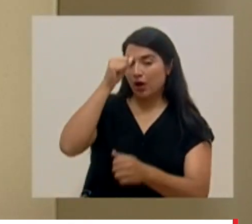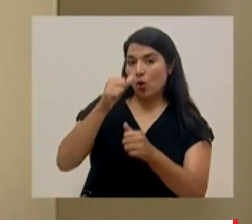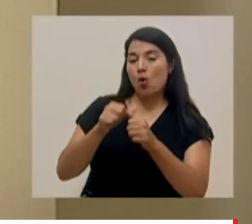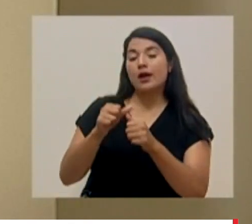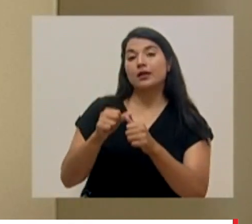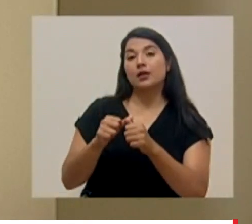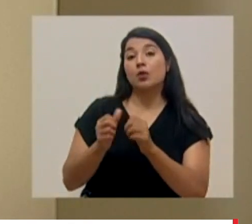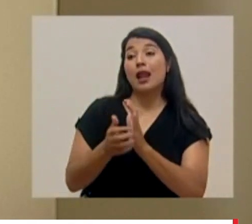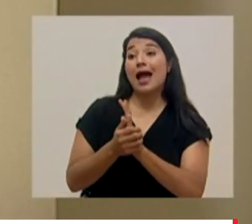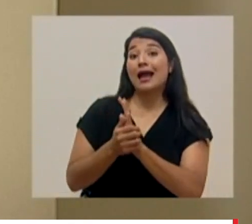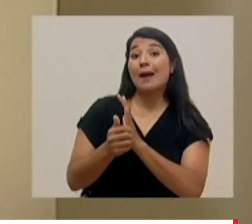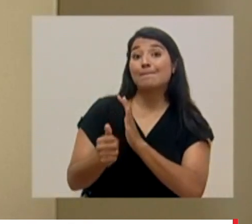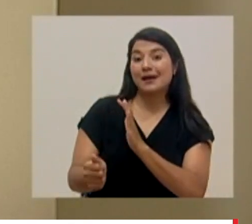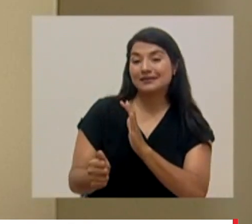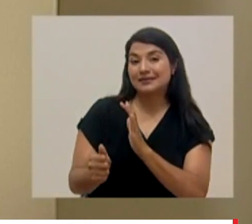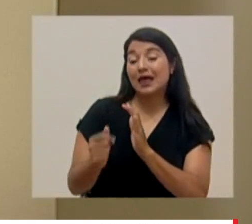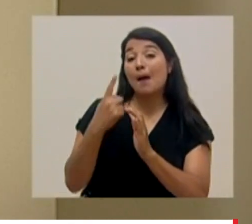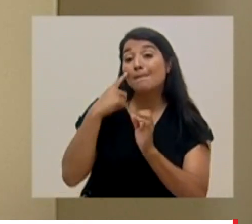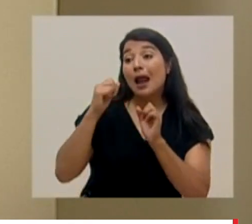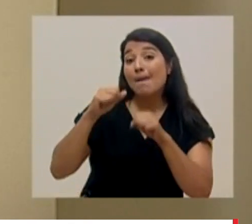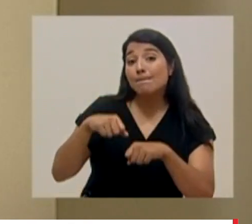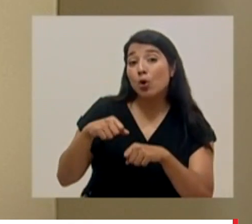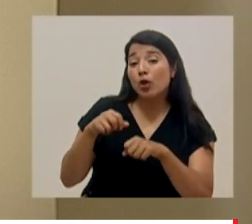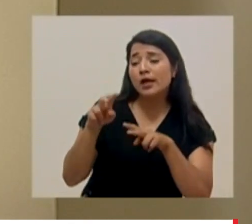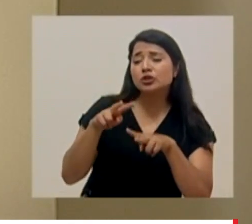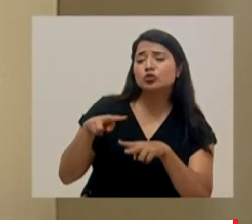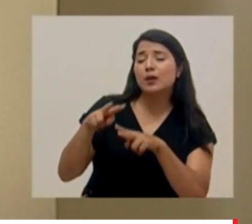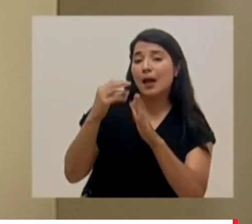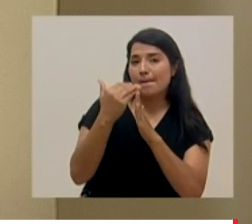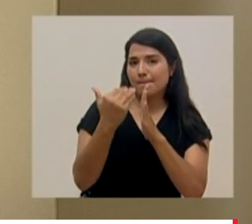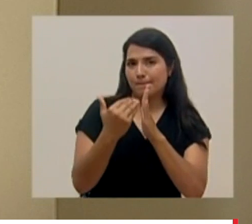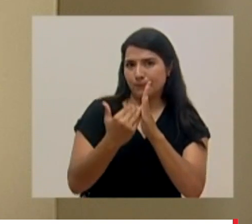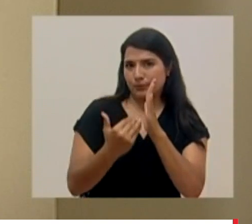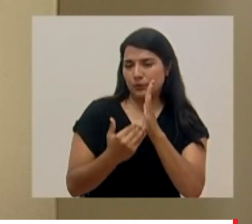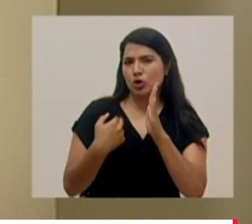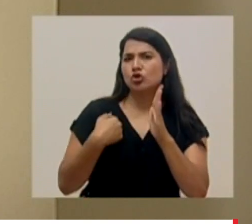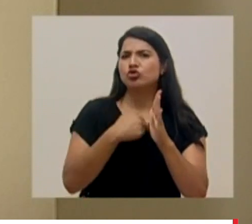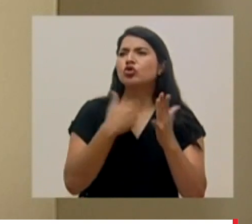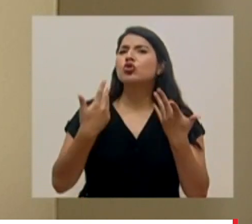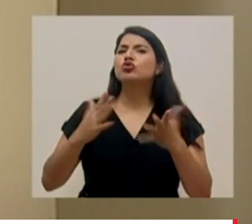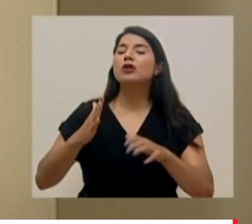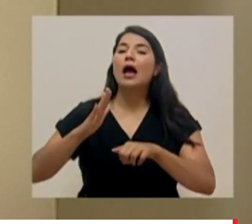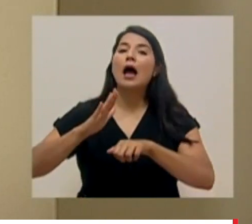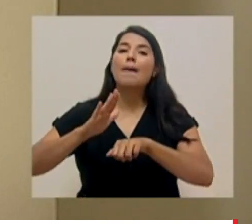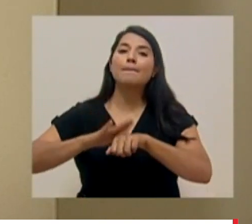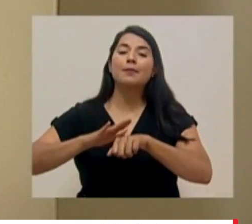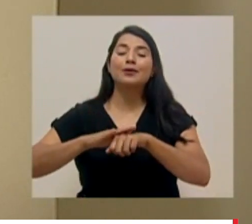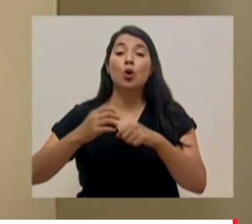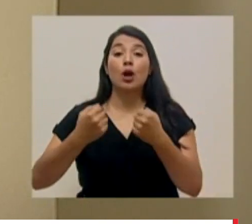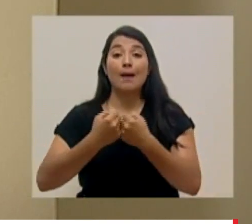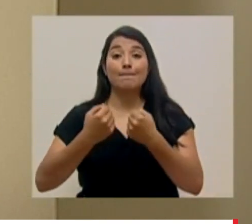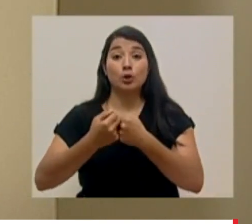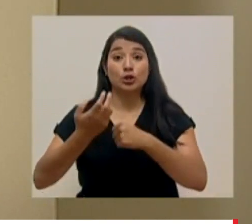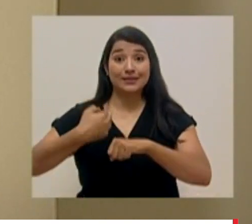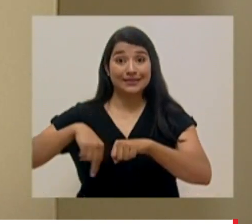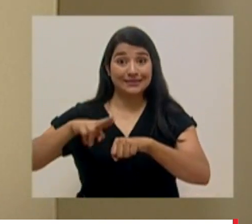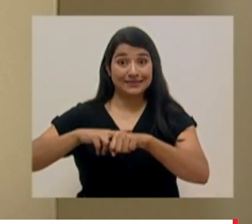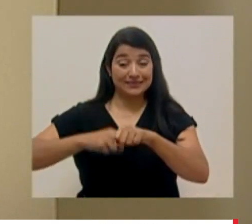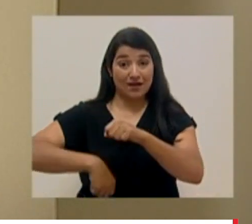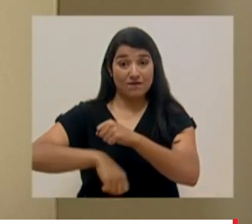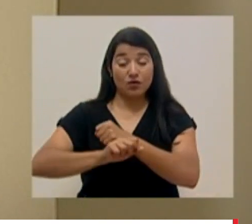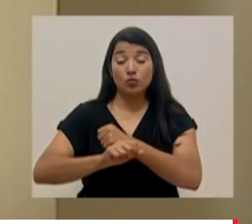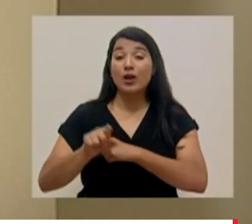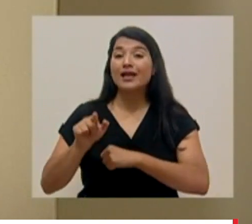de supervisión de protocolos es muy importante. En esto hemos autorizado sobre todo los campeonatos nacionales, que tienen un apoyo